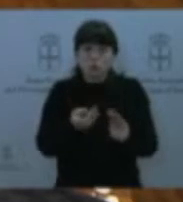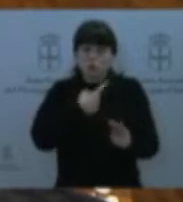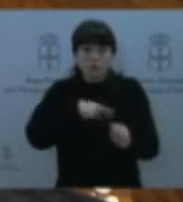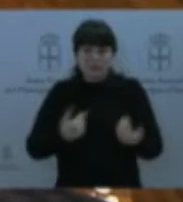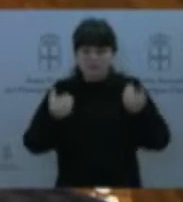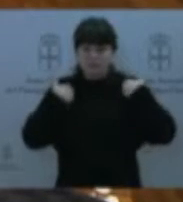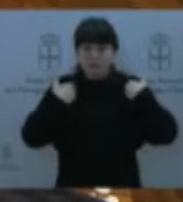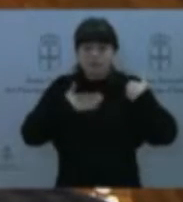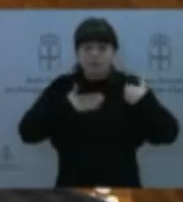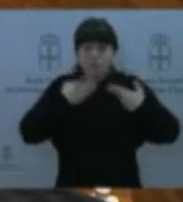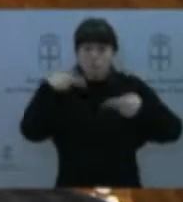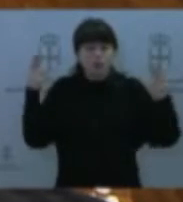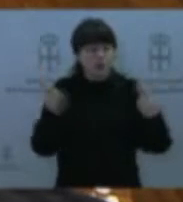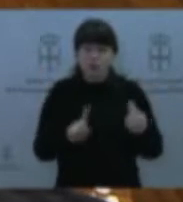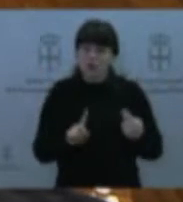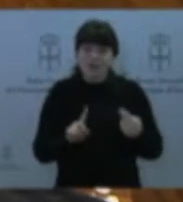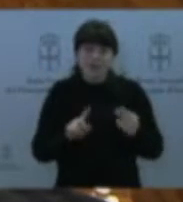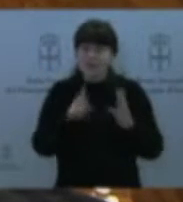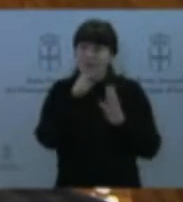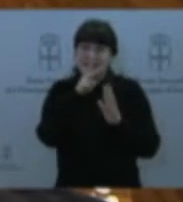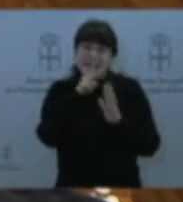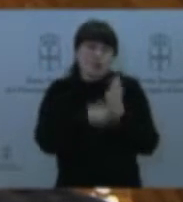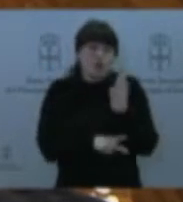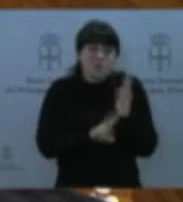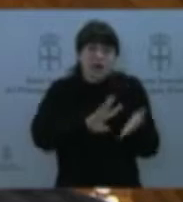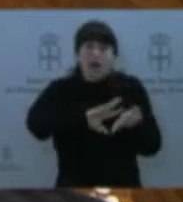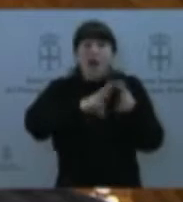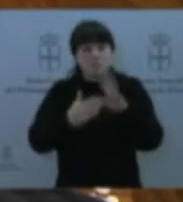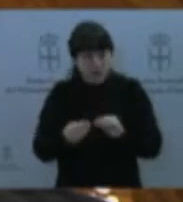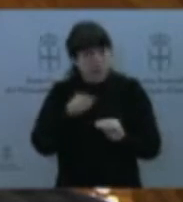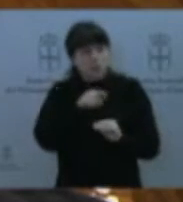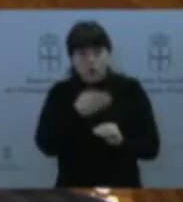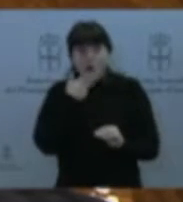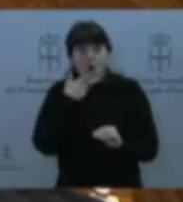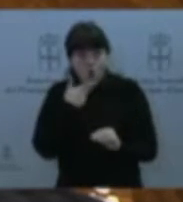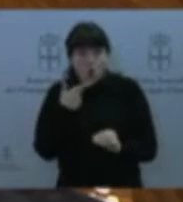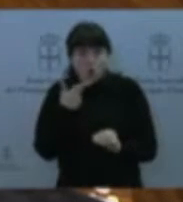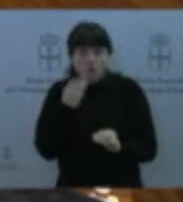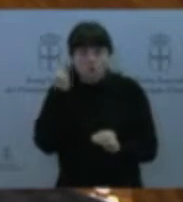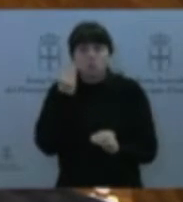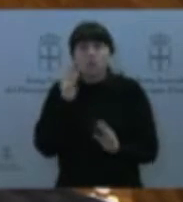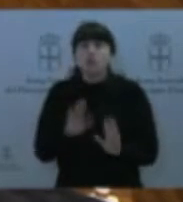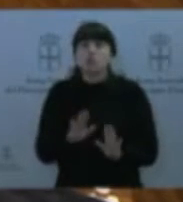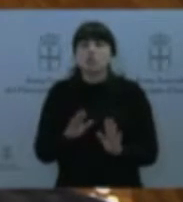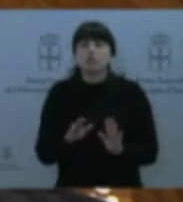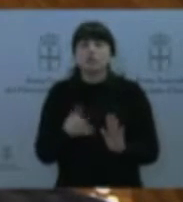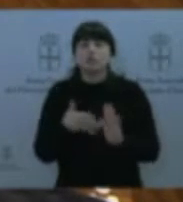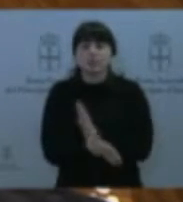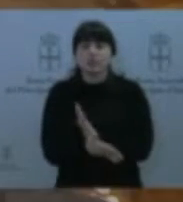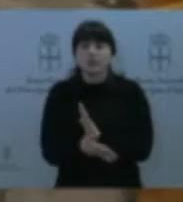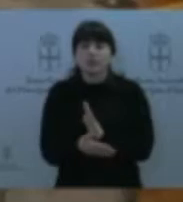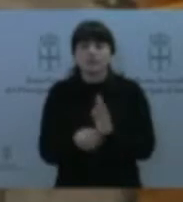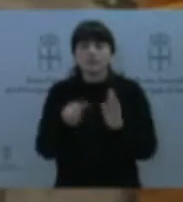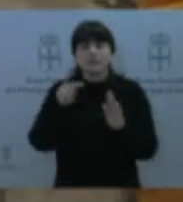usted conoce perfectamente, supongo, son unas instrucciones por las que se regulan, ¿verdad?,